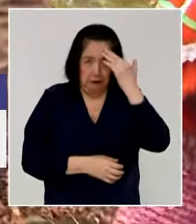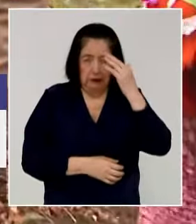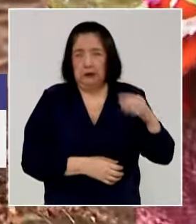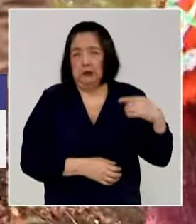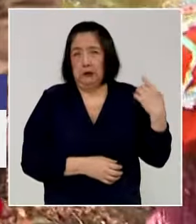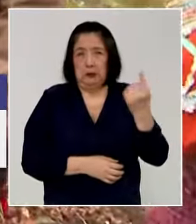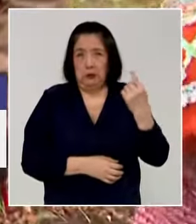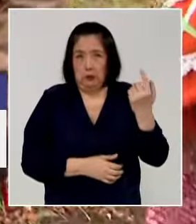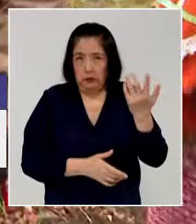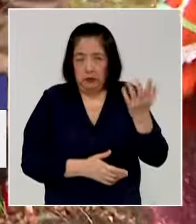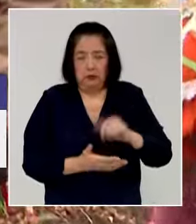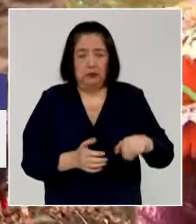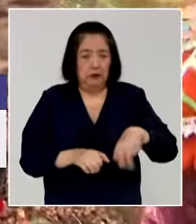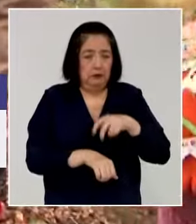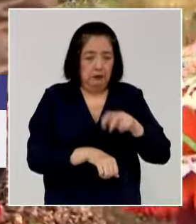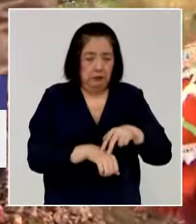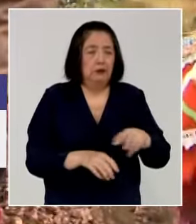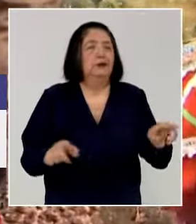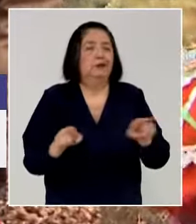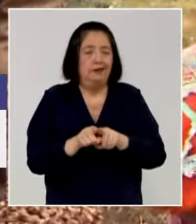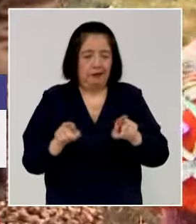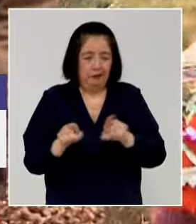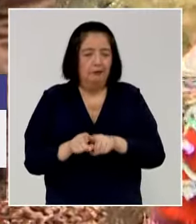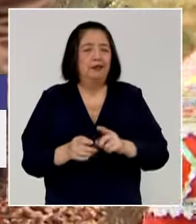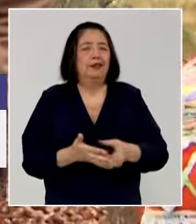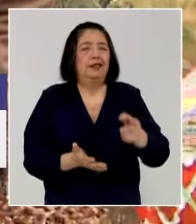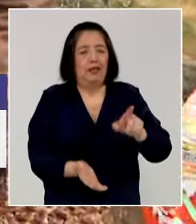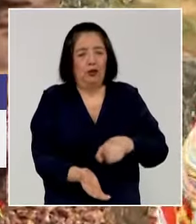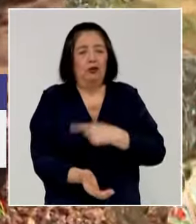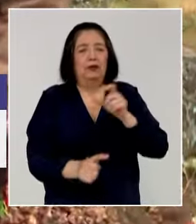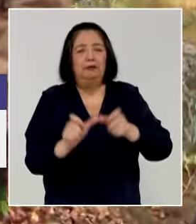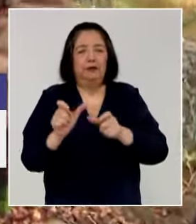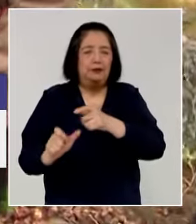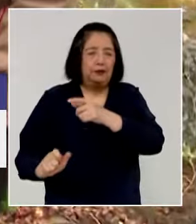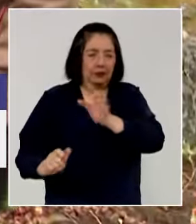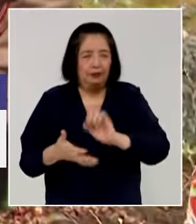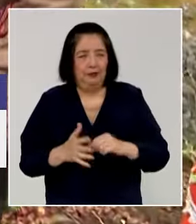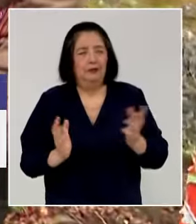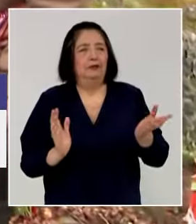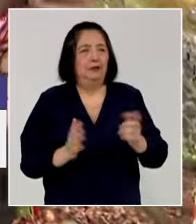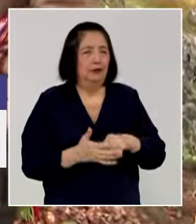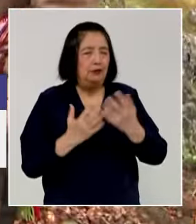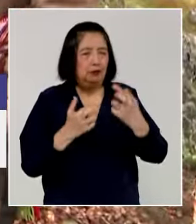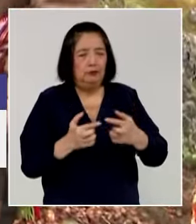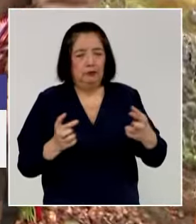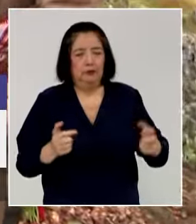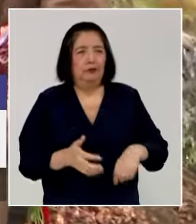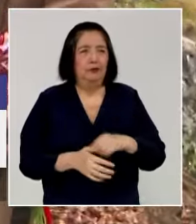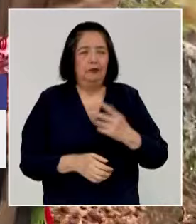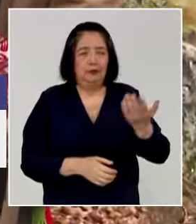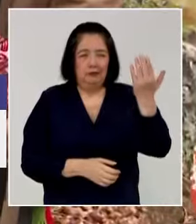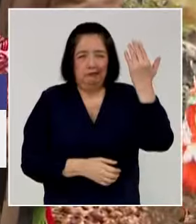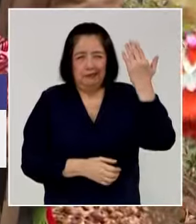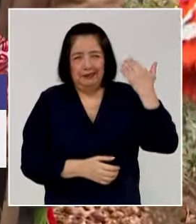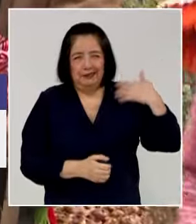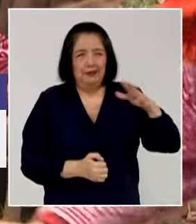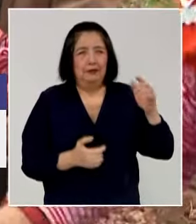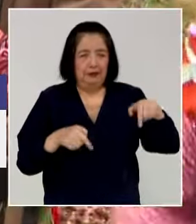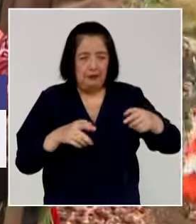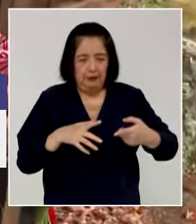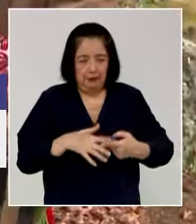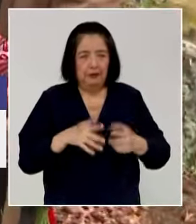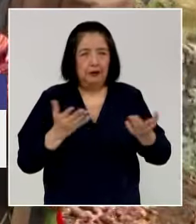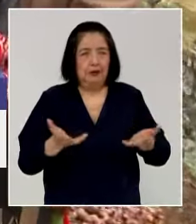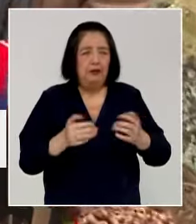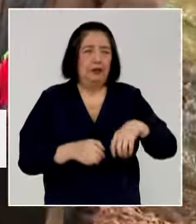sobre la papa, sino también sobre todas las costumbres que hay en torno a este producto milenario que tiene su origen aquí